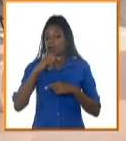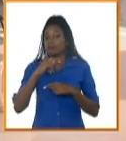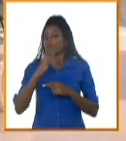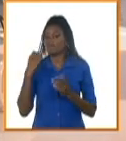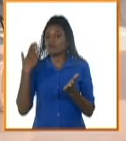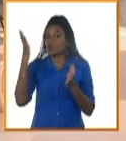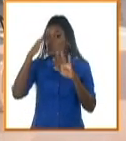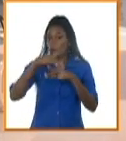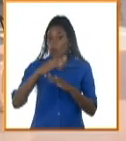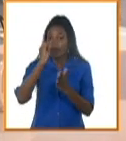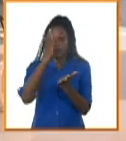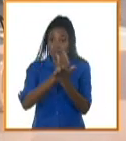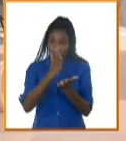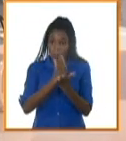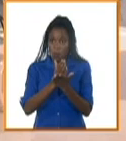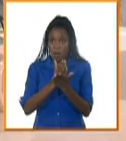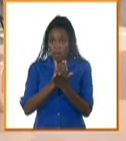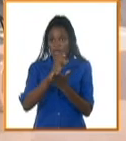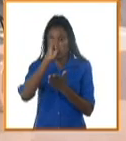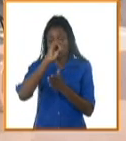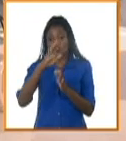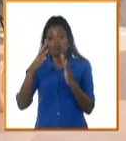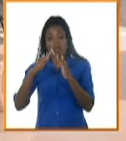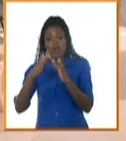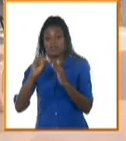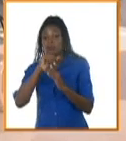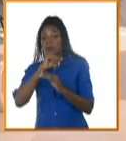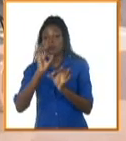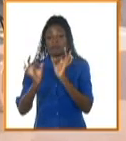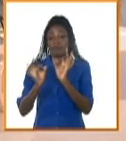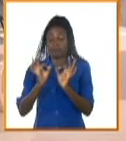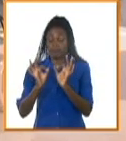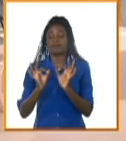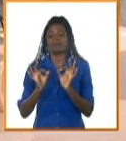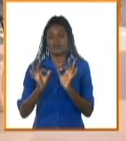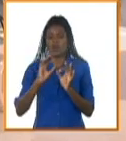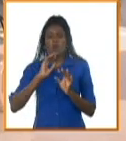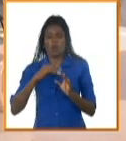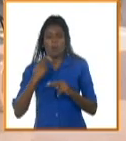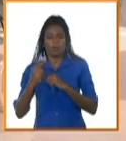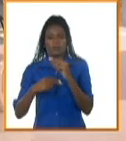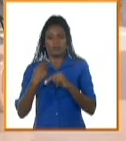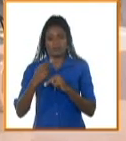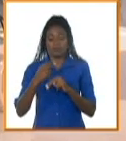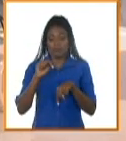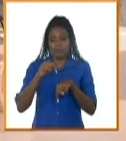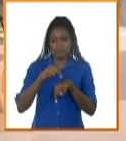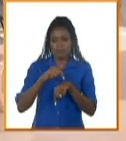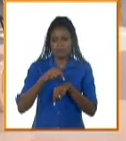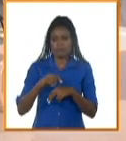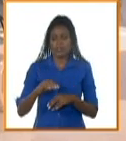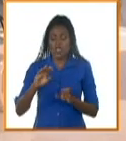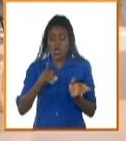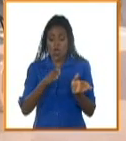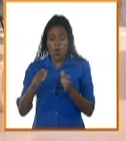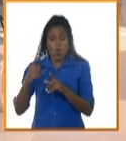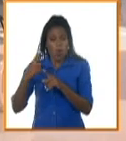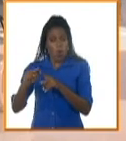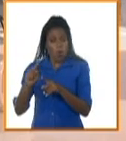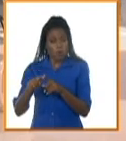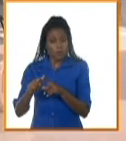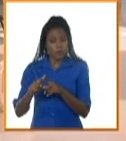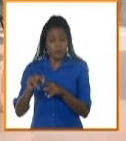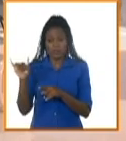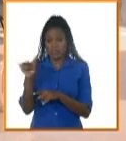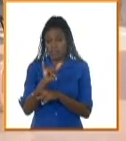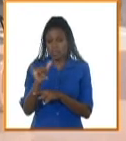también hay una presión adicional para todo el los trabajadores bancarios en esta en esta circunstancias y por el otro lado también